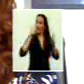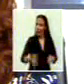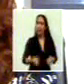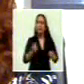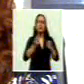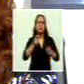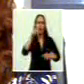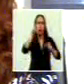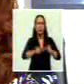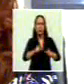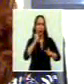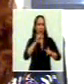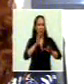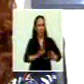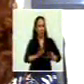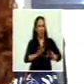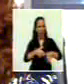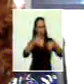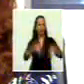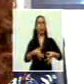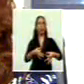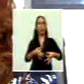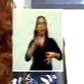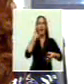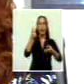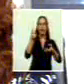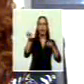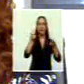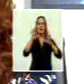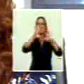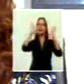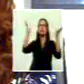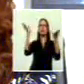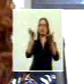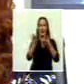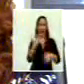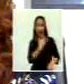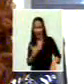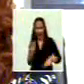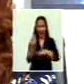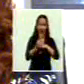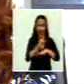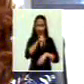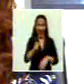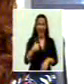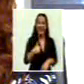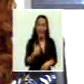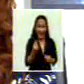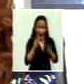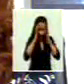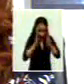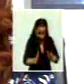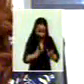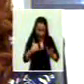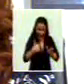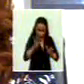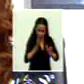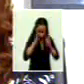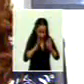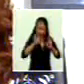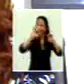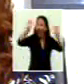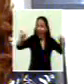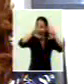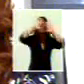enfrentar la coyuntura global. No se gobierna la Argentina únicamente mirando a la Argentina, se gobierna la